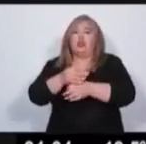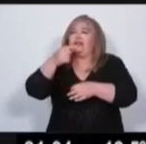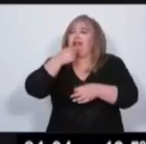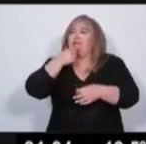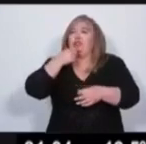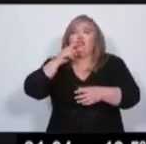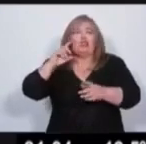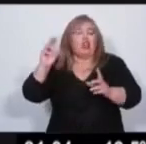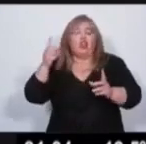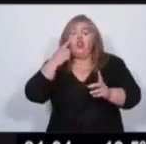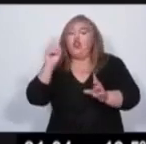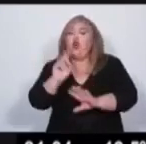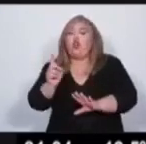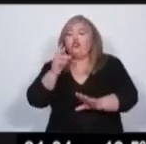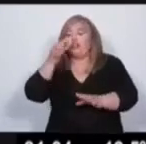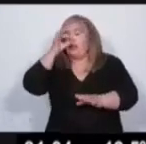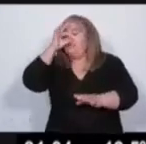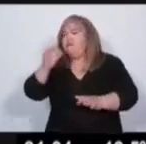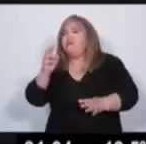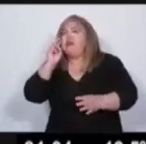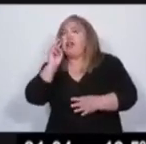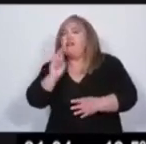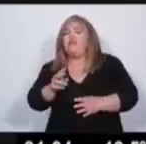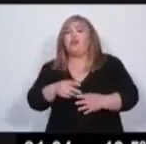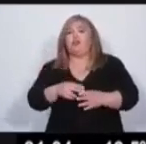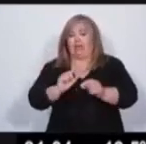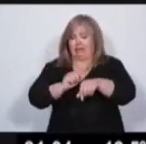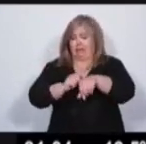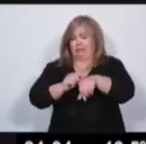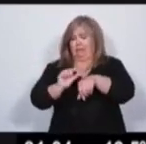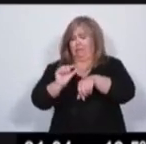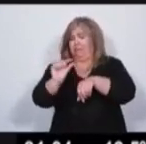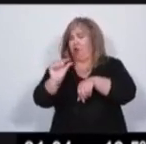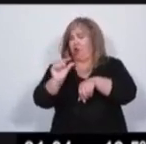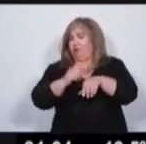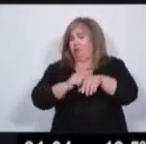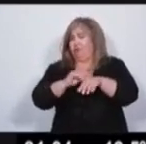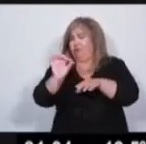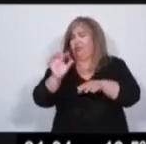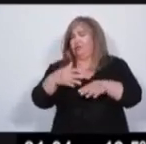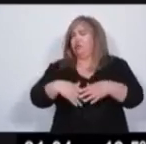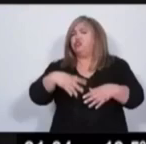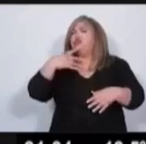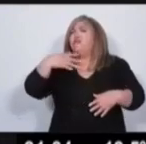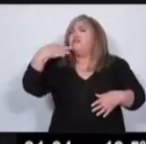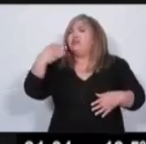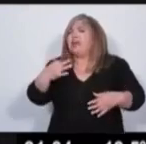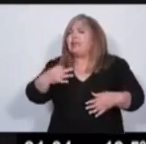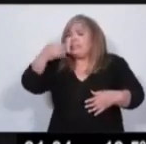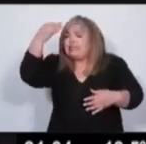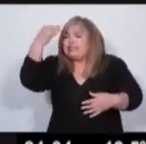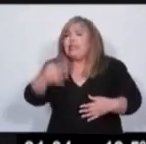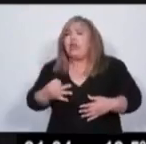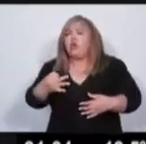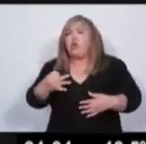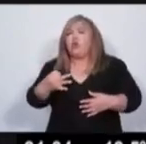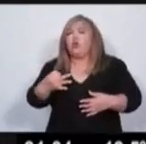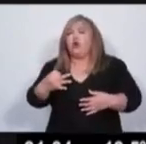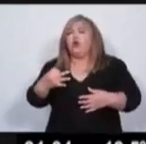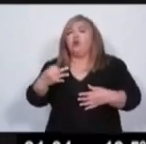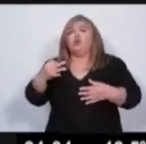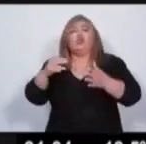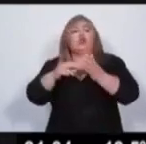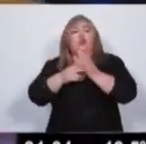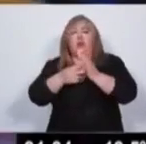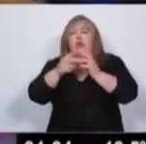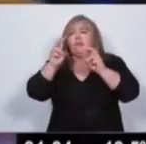Mendoza y que al cabo de muy poco tiempo les aseguro Mendoza va a liderar todos los índices